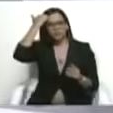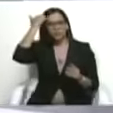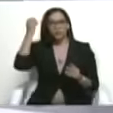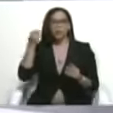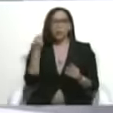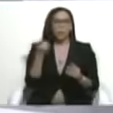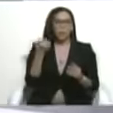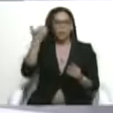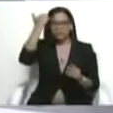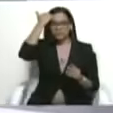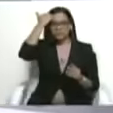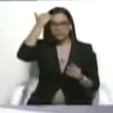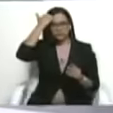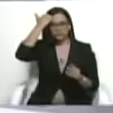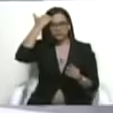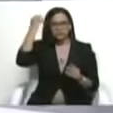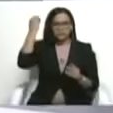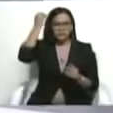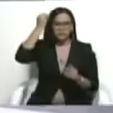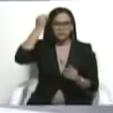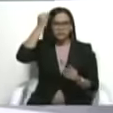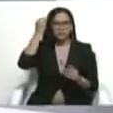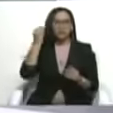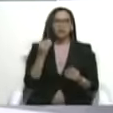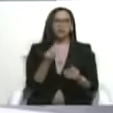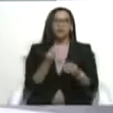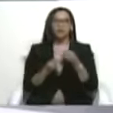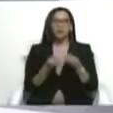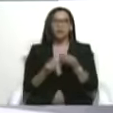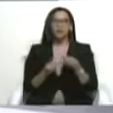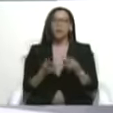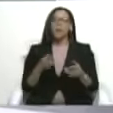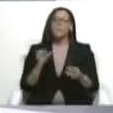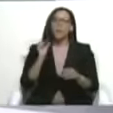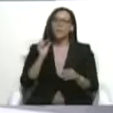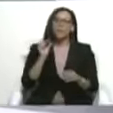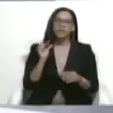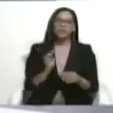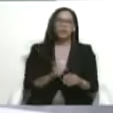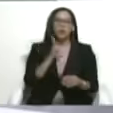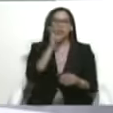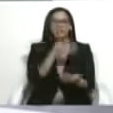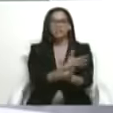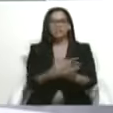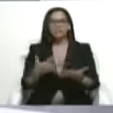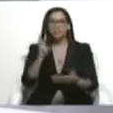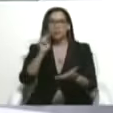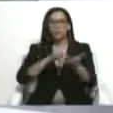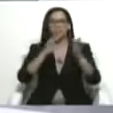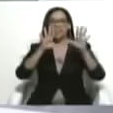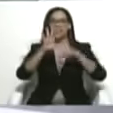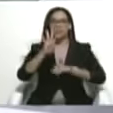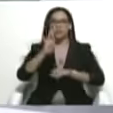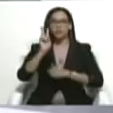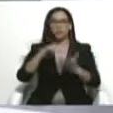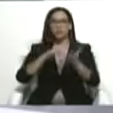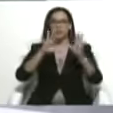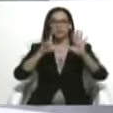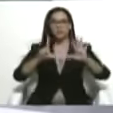una obsesión, ¿no? Con lo que fueron los momentos terriblemente sangrientos del 2014 y